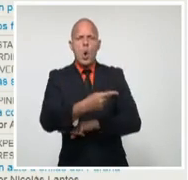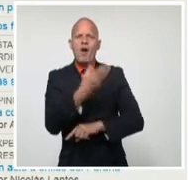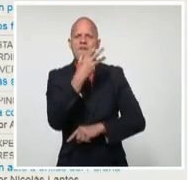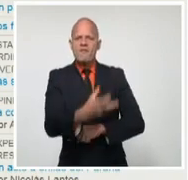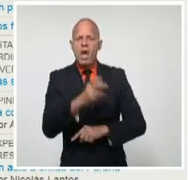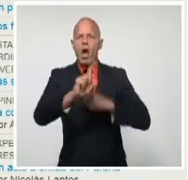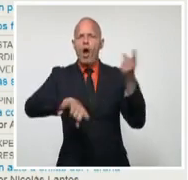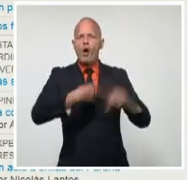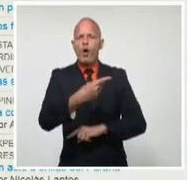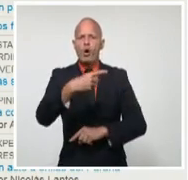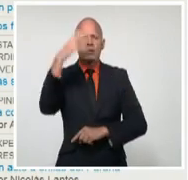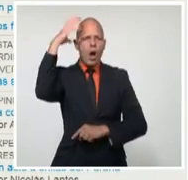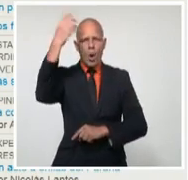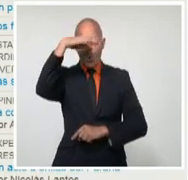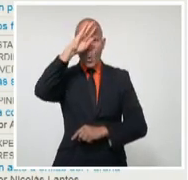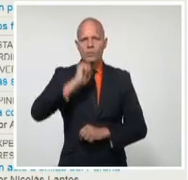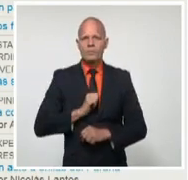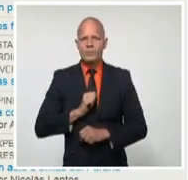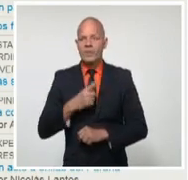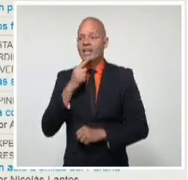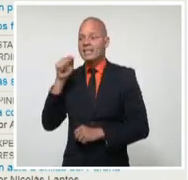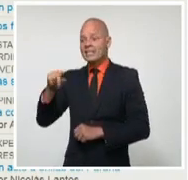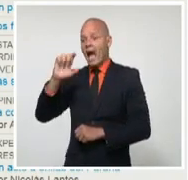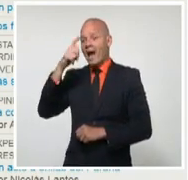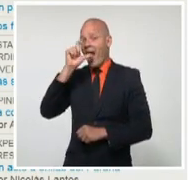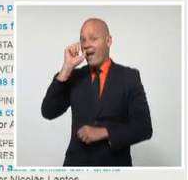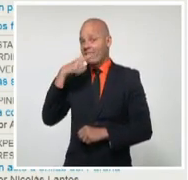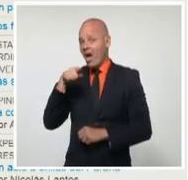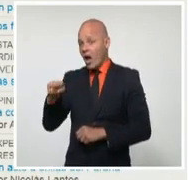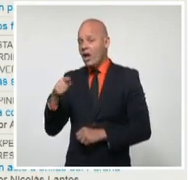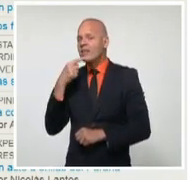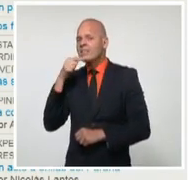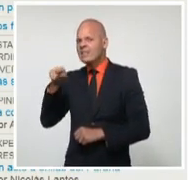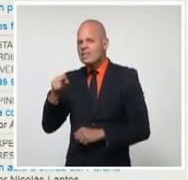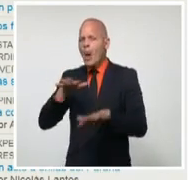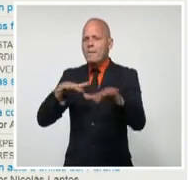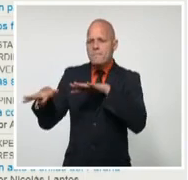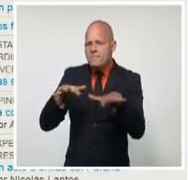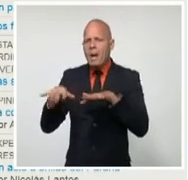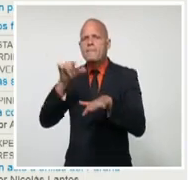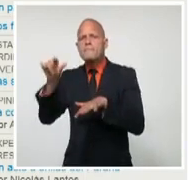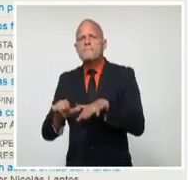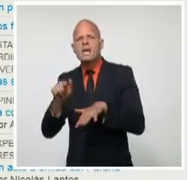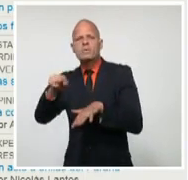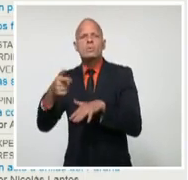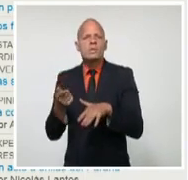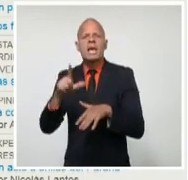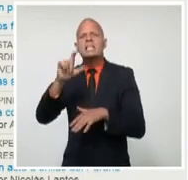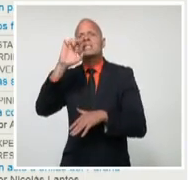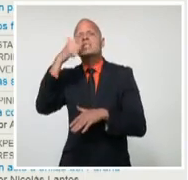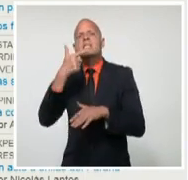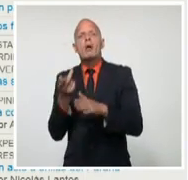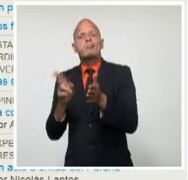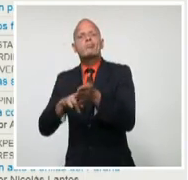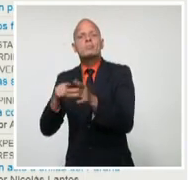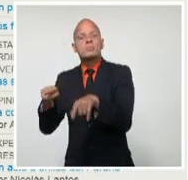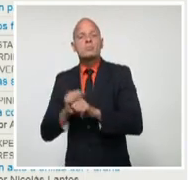ligados a la CIA. Busquen ustedes el artículo. Página 12. Lo están diciendo desde febrero 27, año